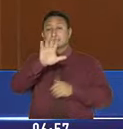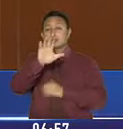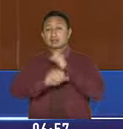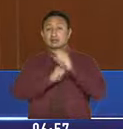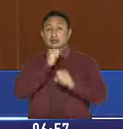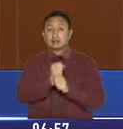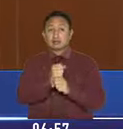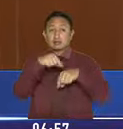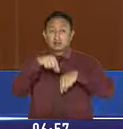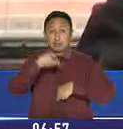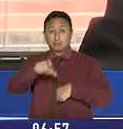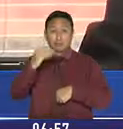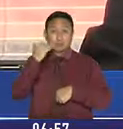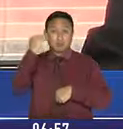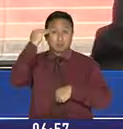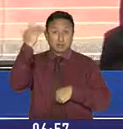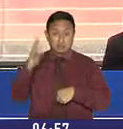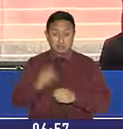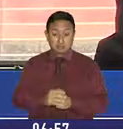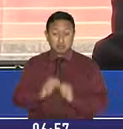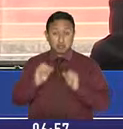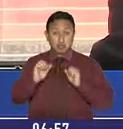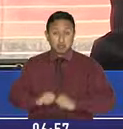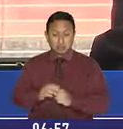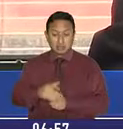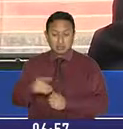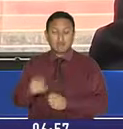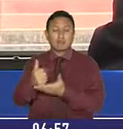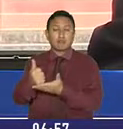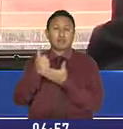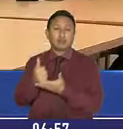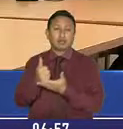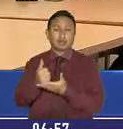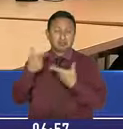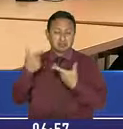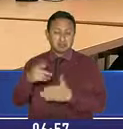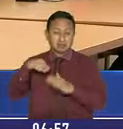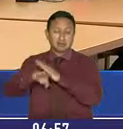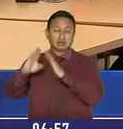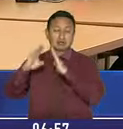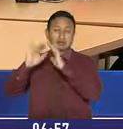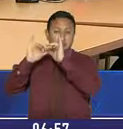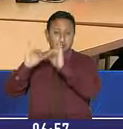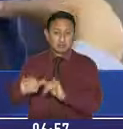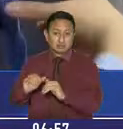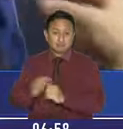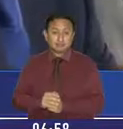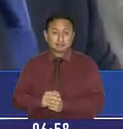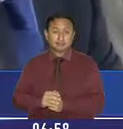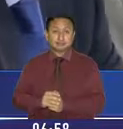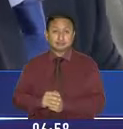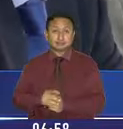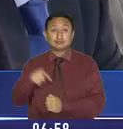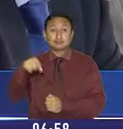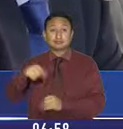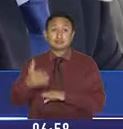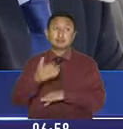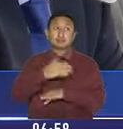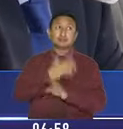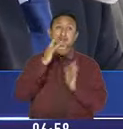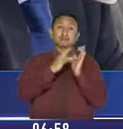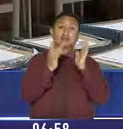le permitiría obtener beneficio de arresto domiciliario. Celi permanece desde mediados de abril en la cárcel 4 de Quito